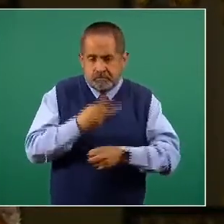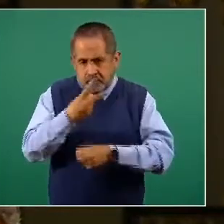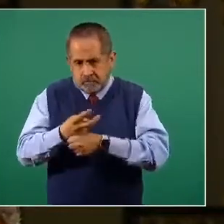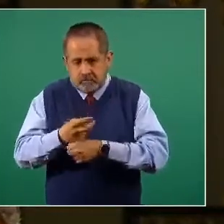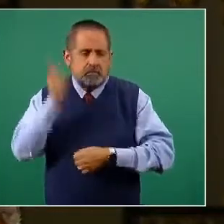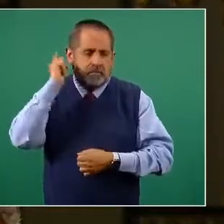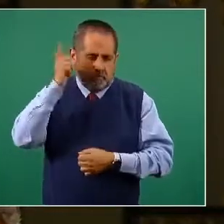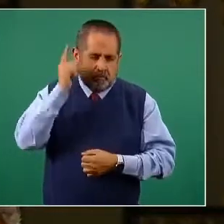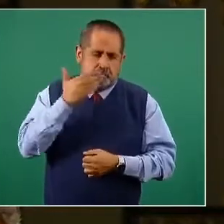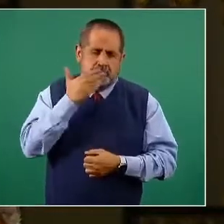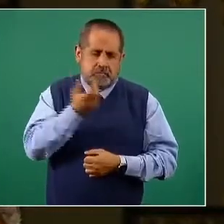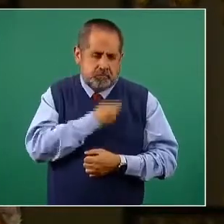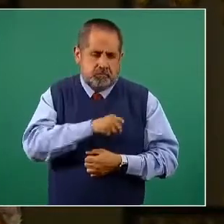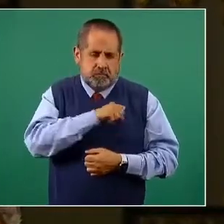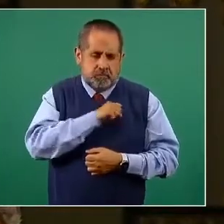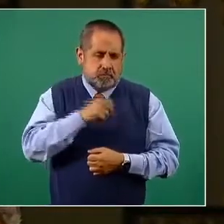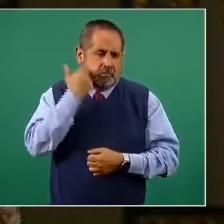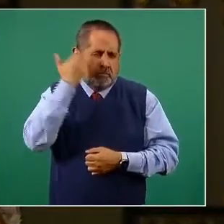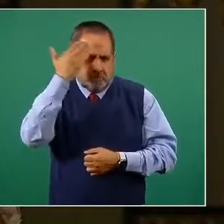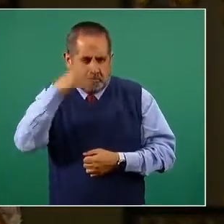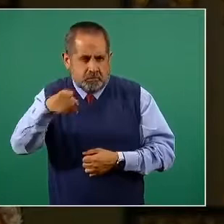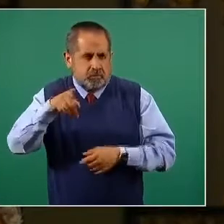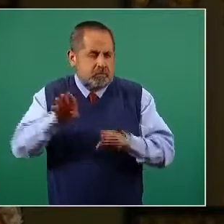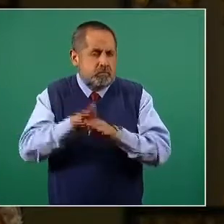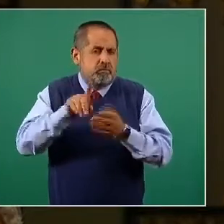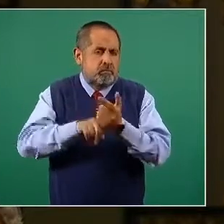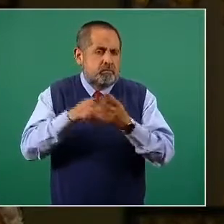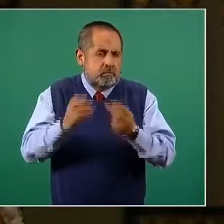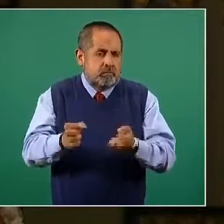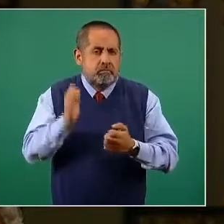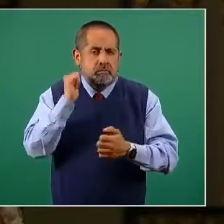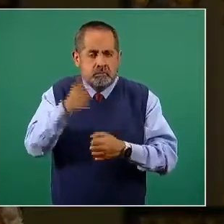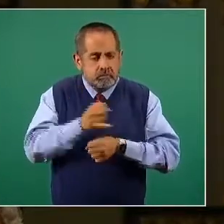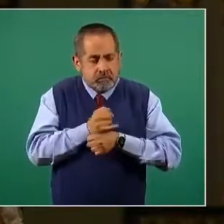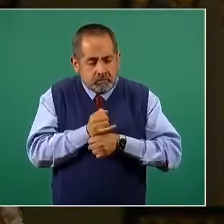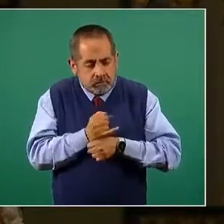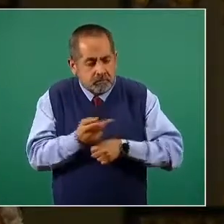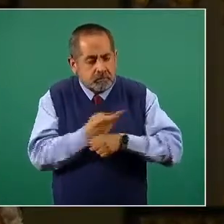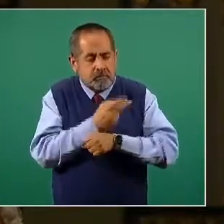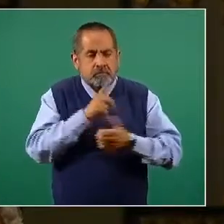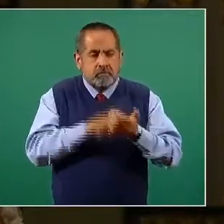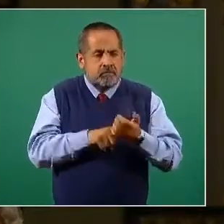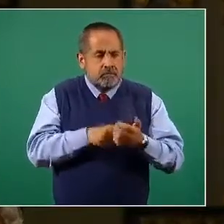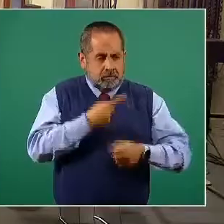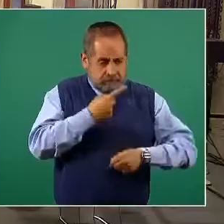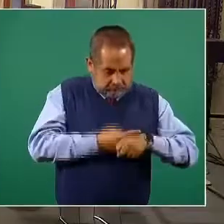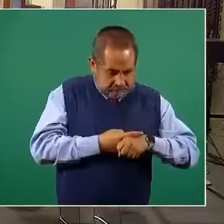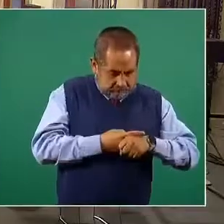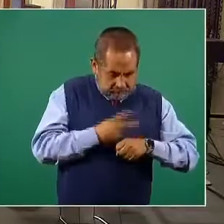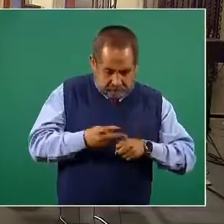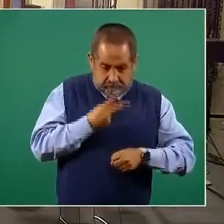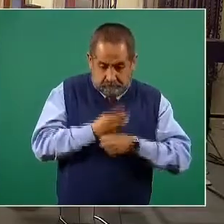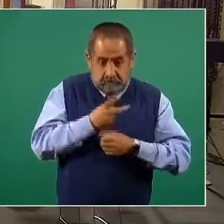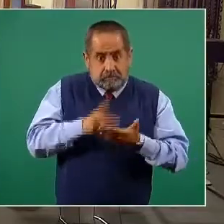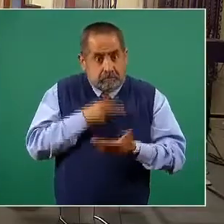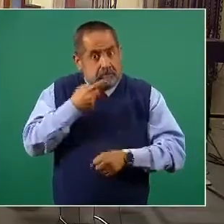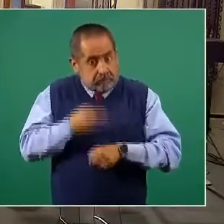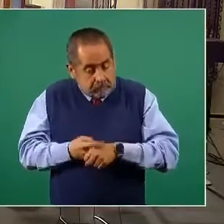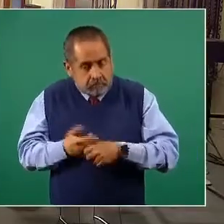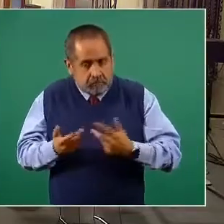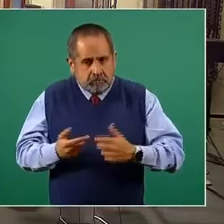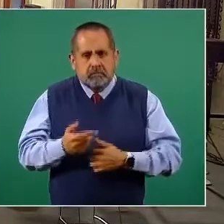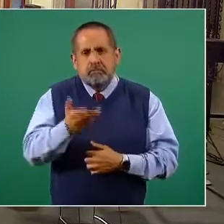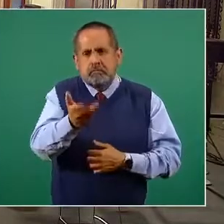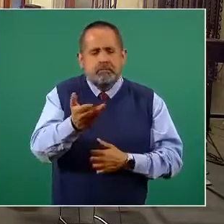encuentre bien de salud. Quisiera saber cómo se encuentra y si hay algún tipo de investigación con respecto a su recontagio. Gracias. Doctor Ruiz, si